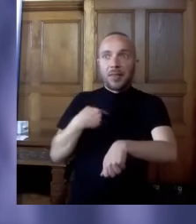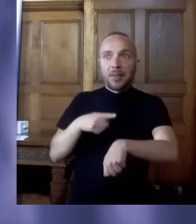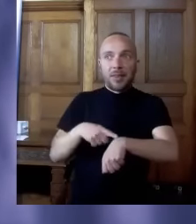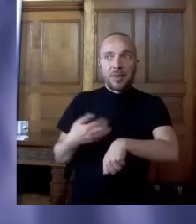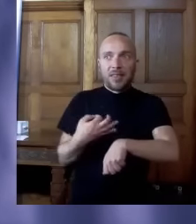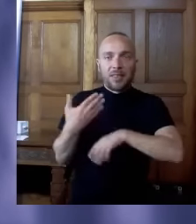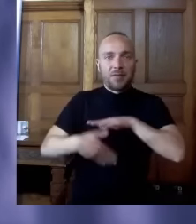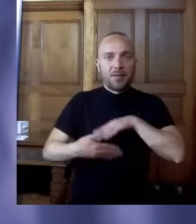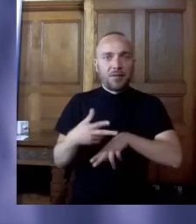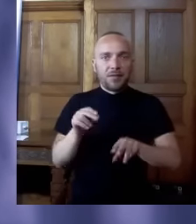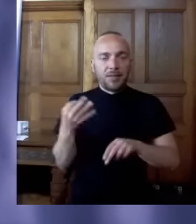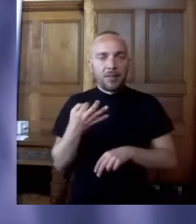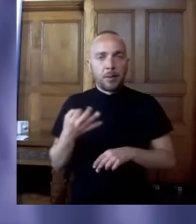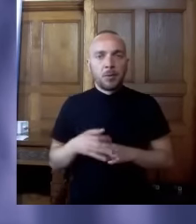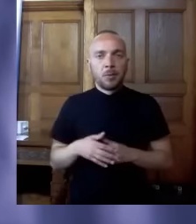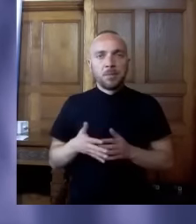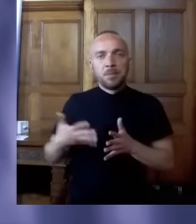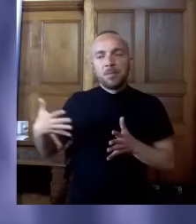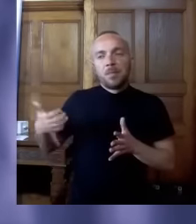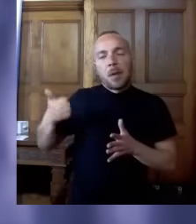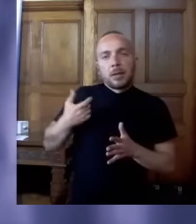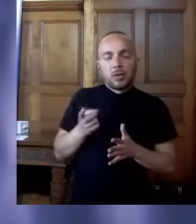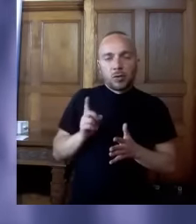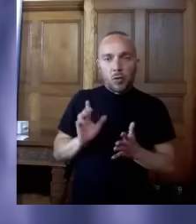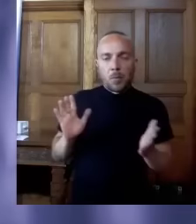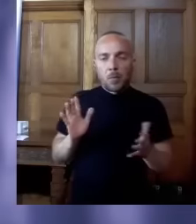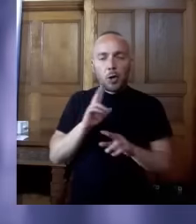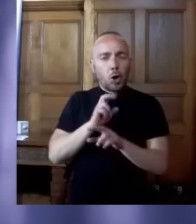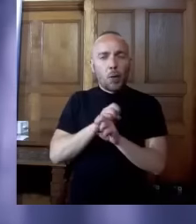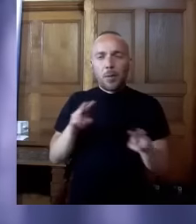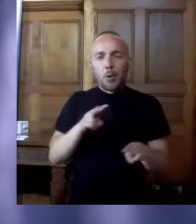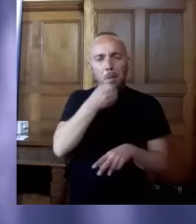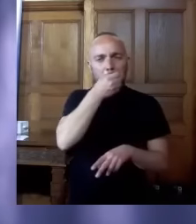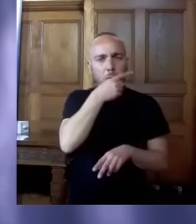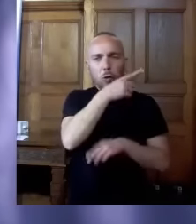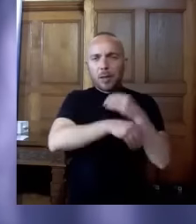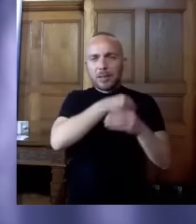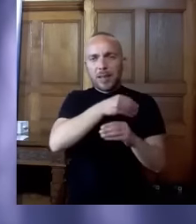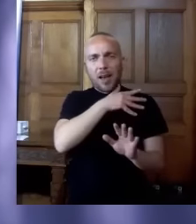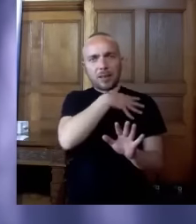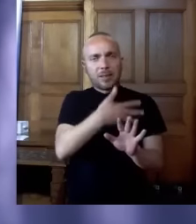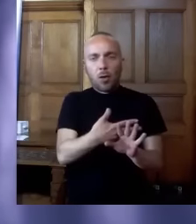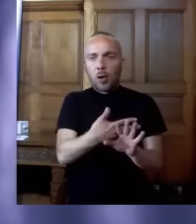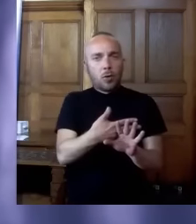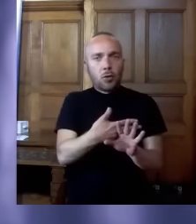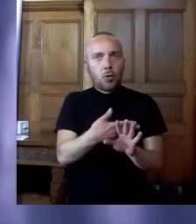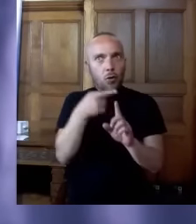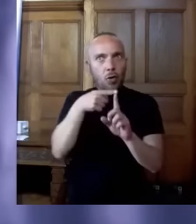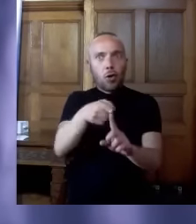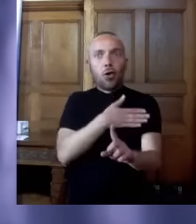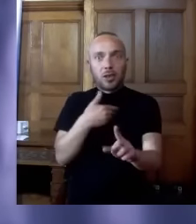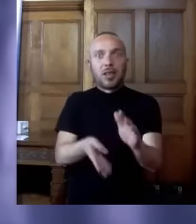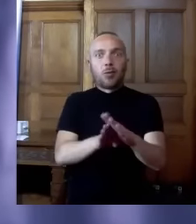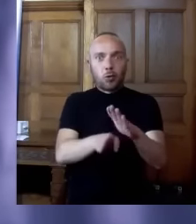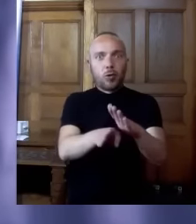acabar no me voy a alargar mucho más pero lo peor de todo esto no es tanto lo que ha hecho el partido socialista hasta ahora sino lo que pretende seguir haciendo